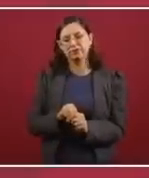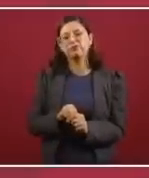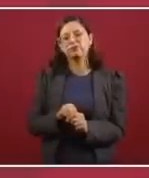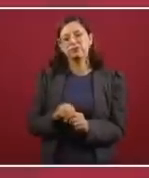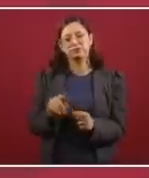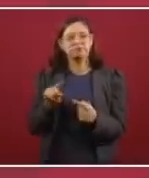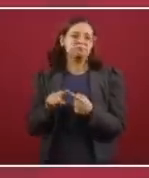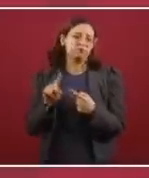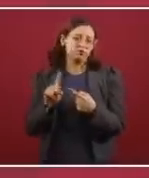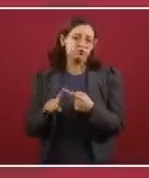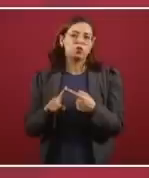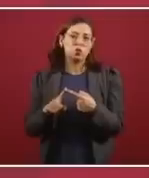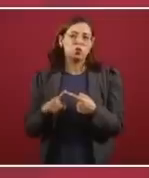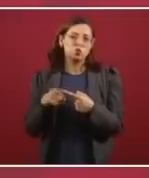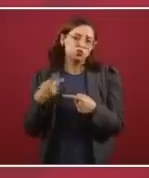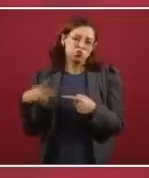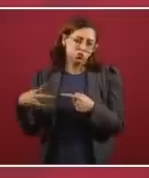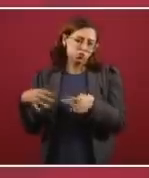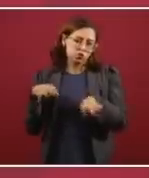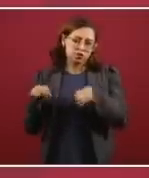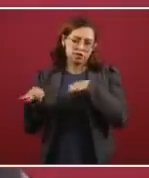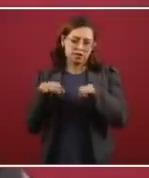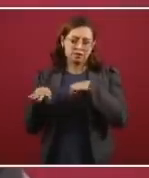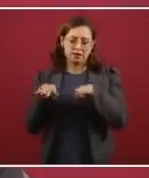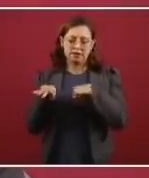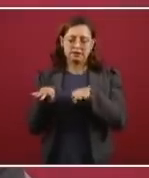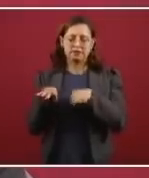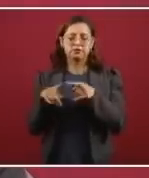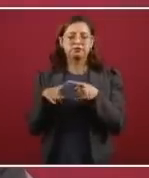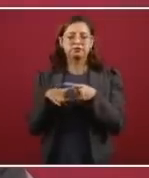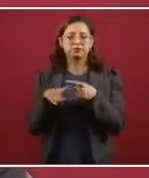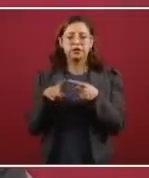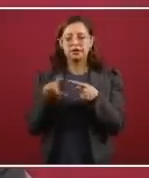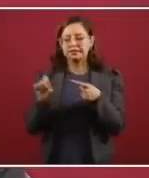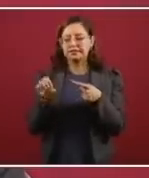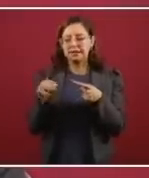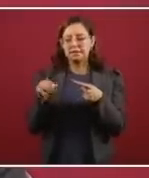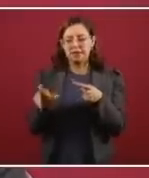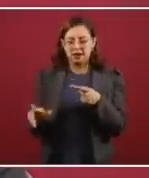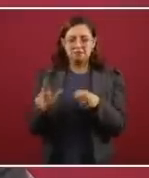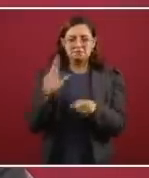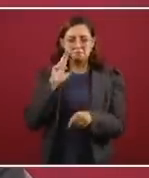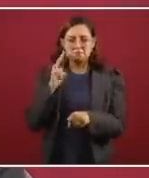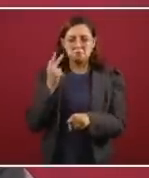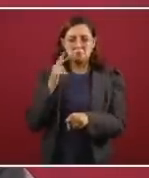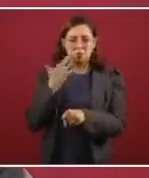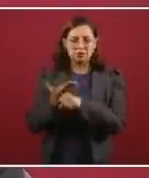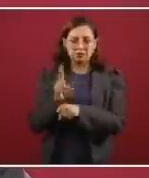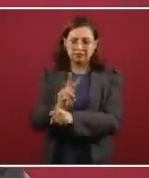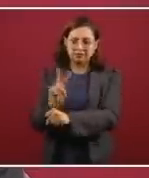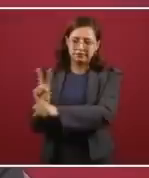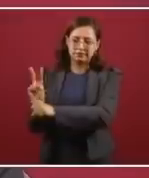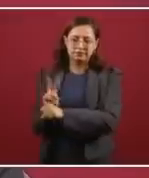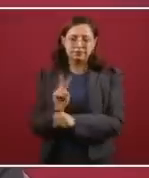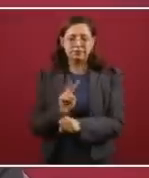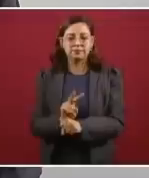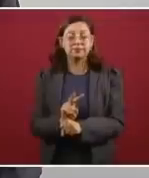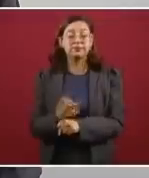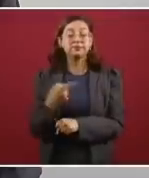Esa es una de las funciones que tiene la Secretaría de Marina, pero